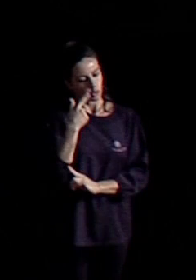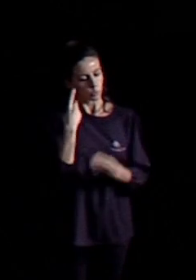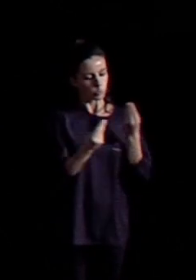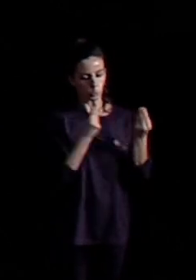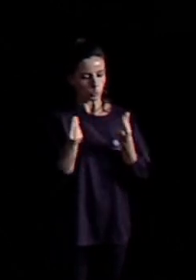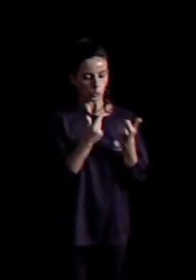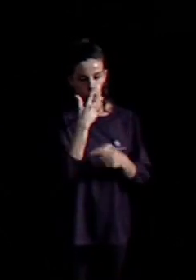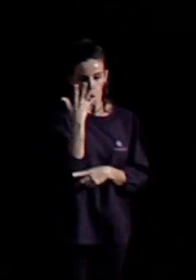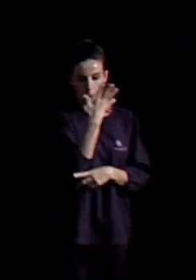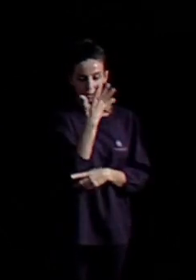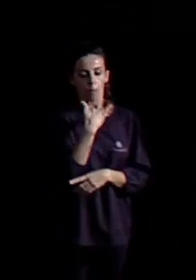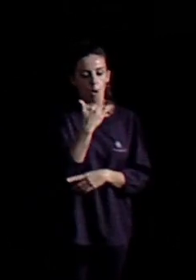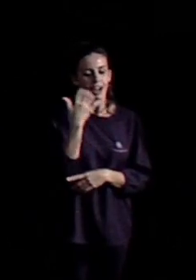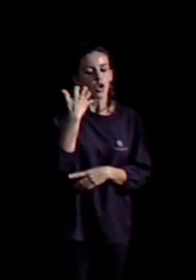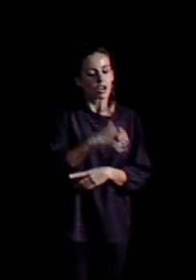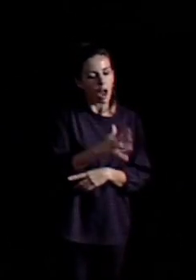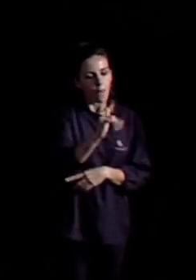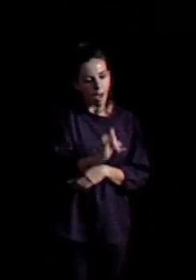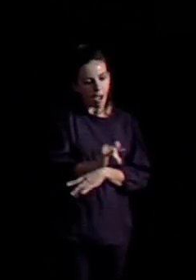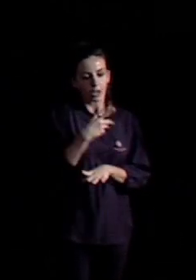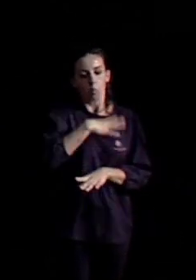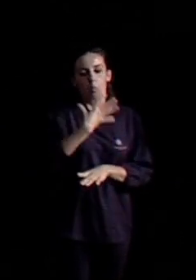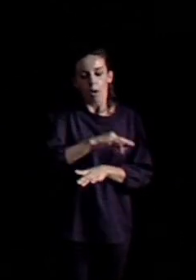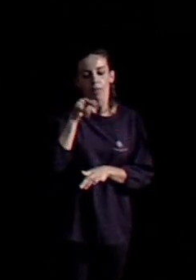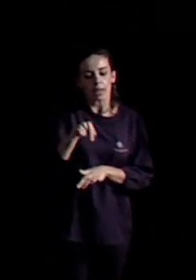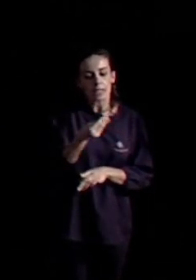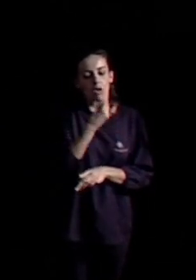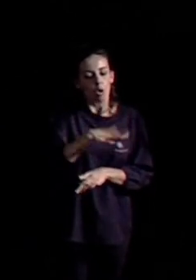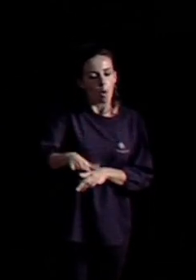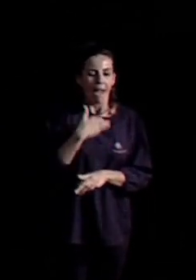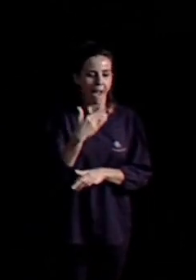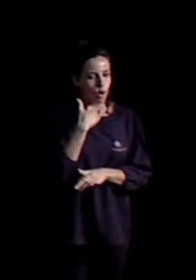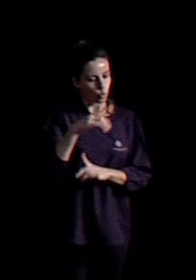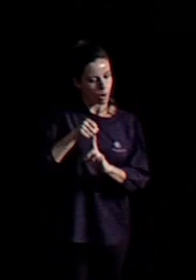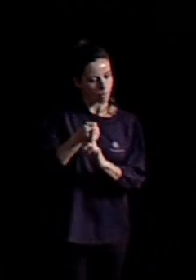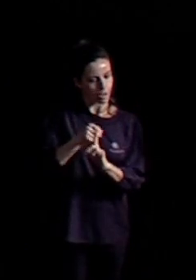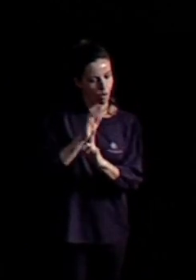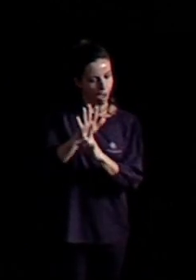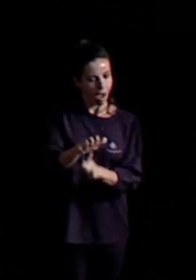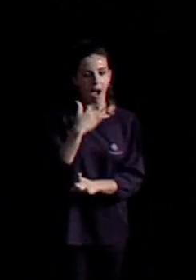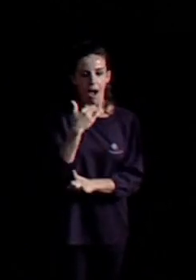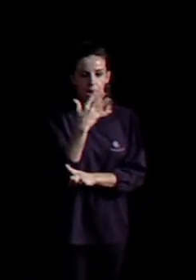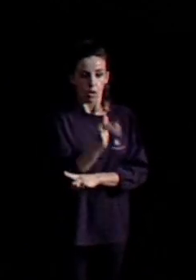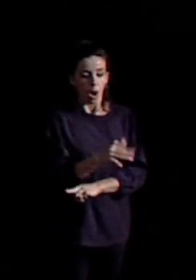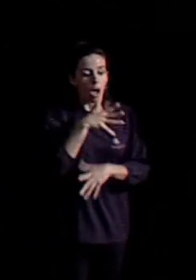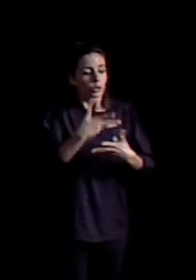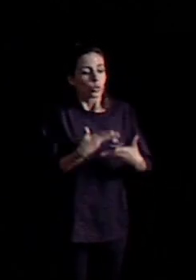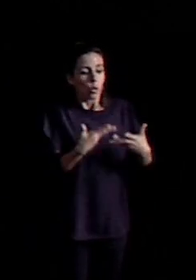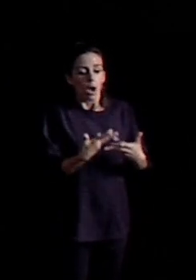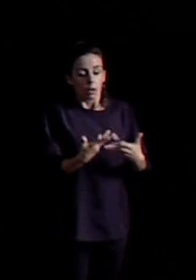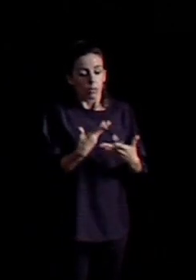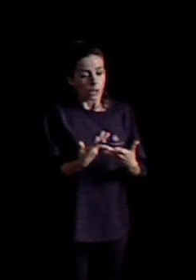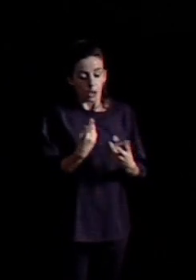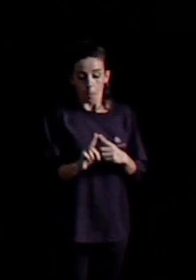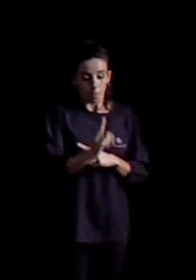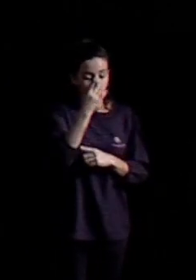posiblemente este chaval esté siendo atacados de alguna manera. Hoy día lo que más se da en los centros